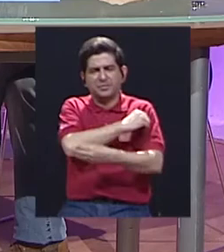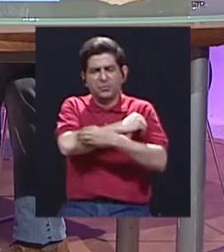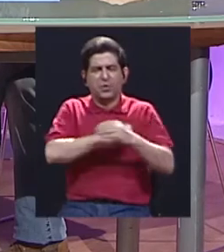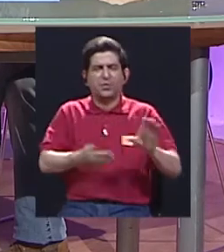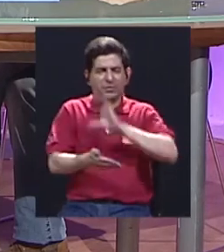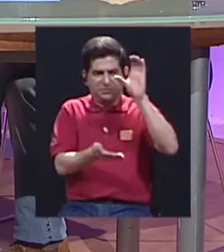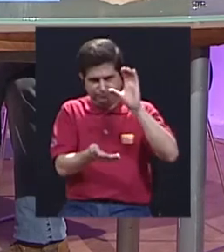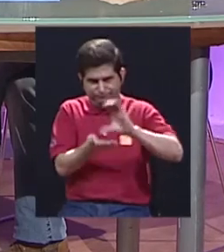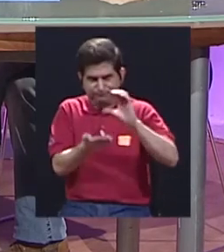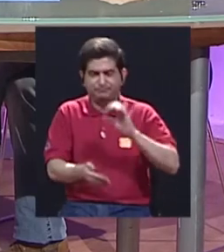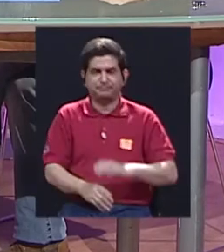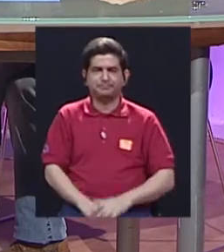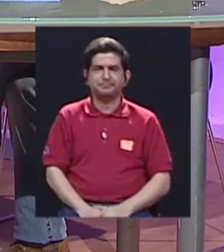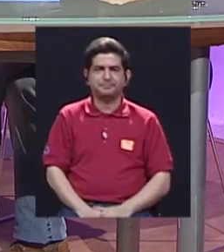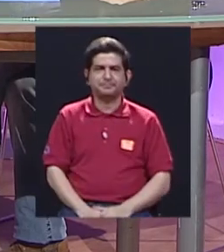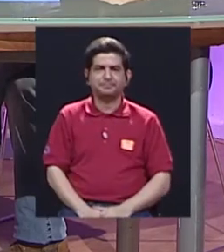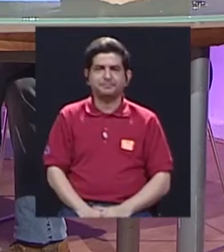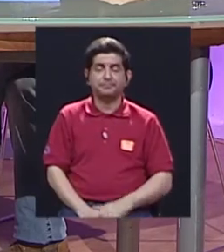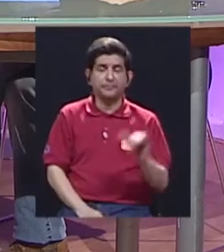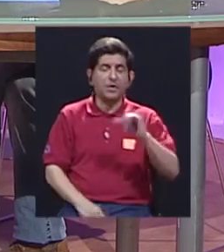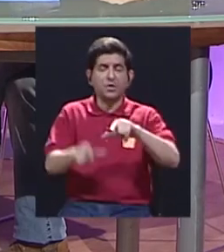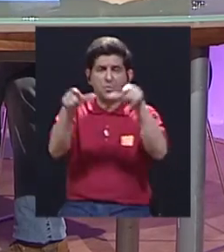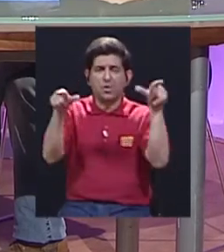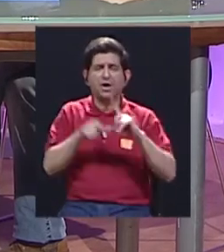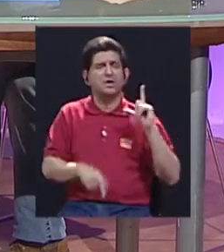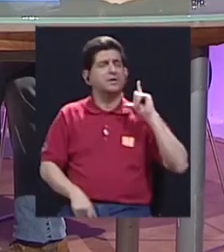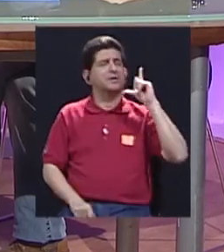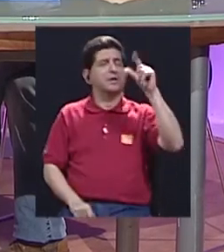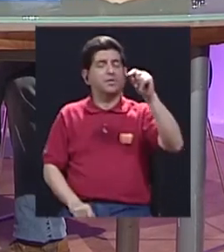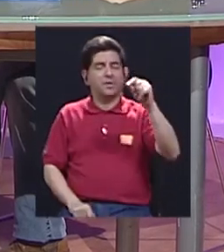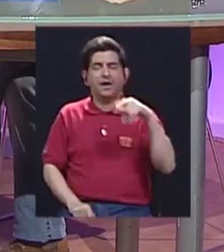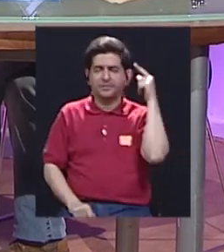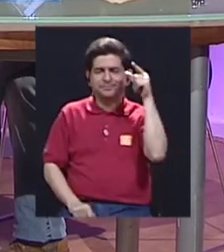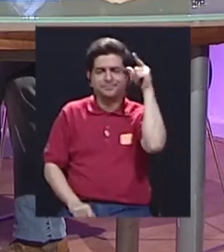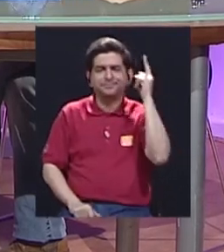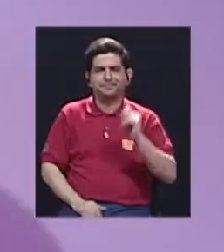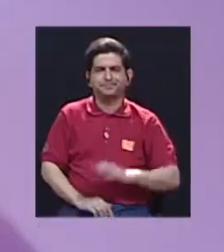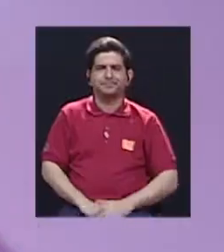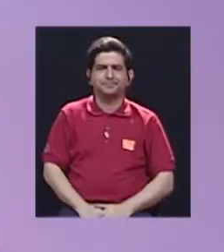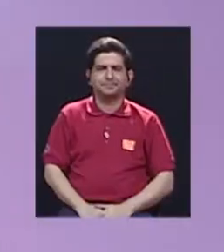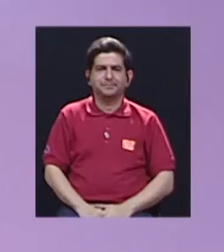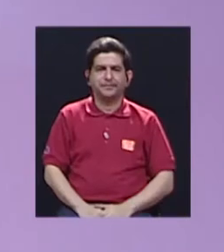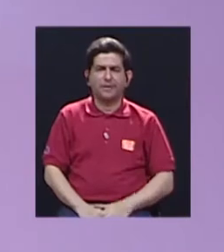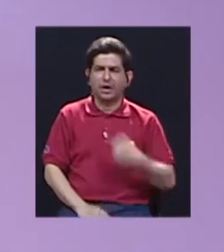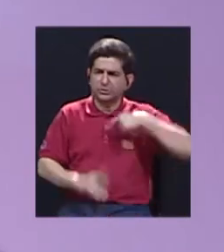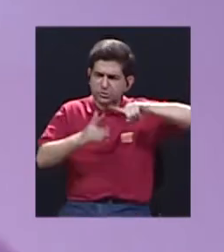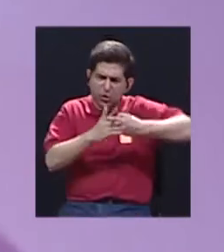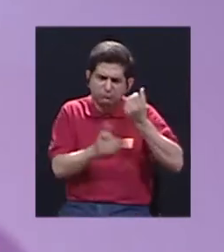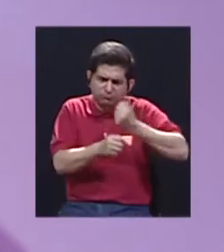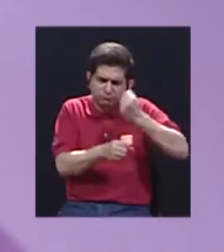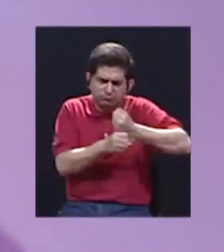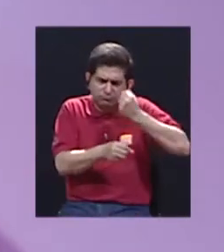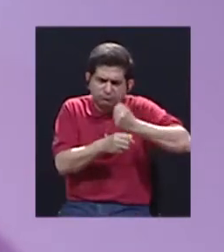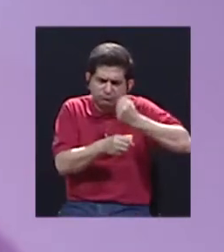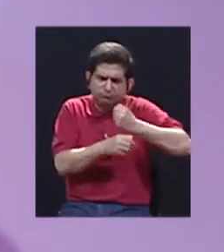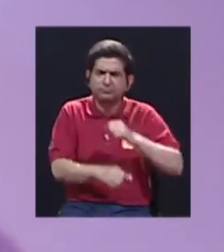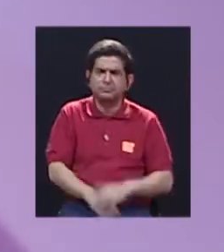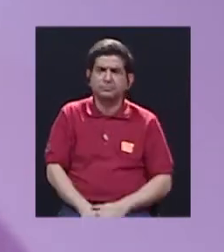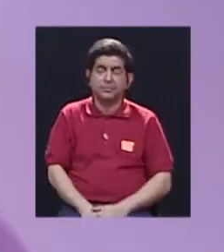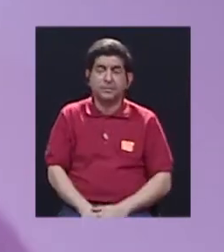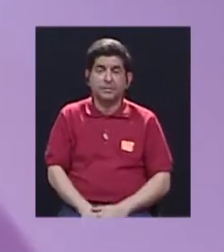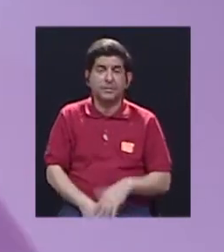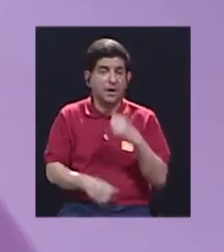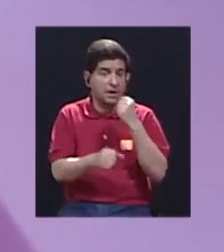capital, y de las zonas rurales, desde luego. Entonces empecé a trabajar con ellos, y